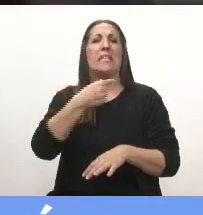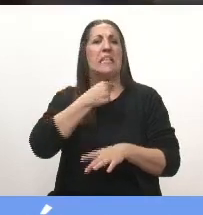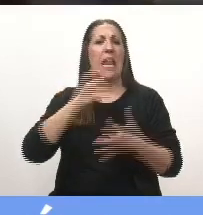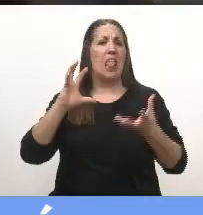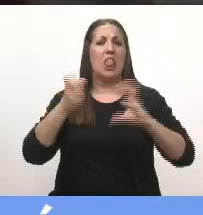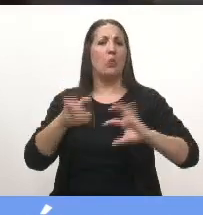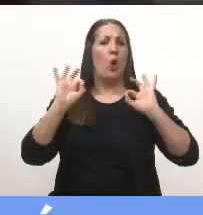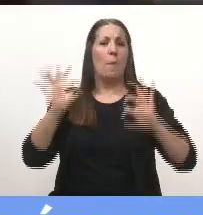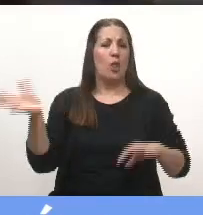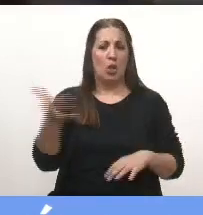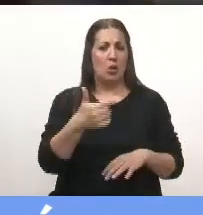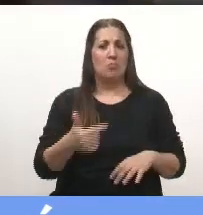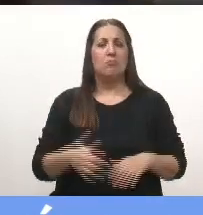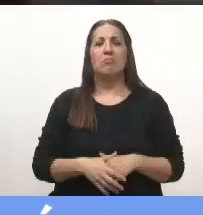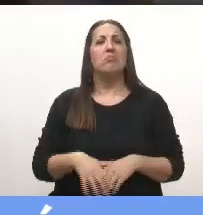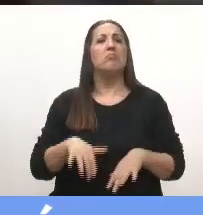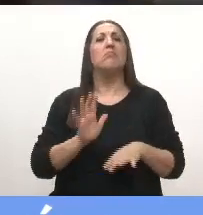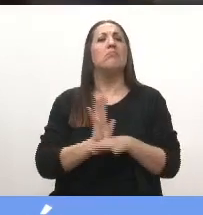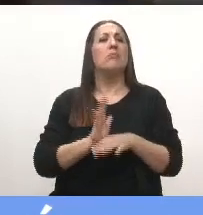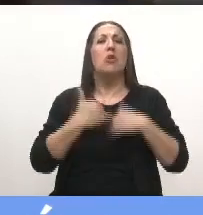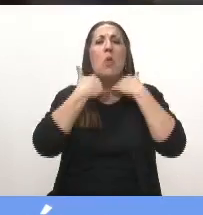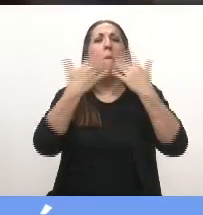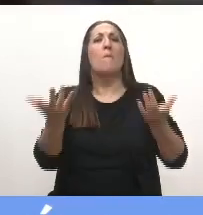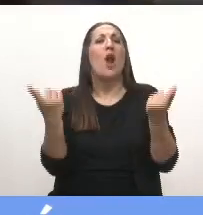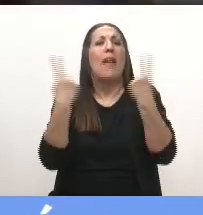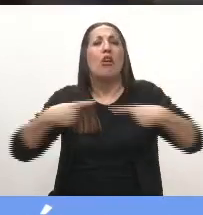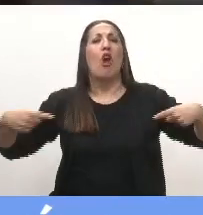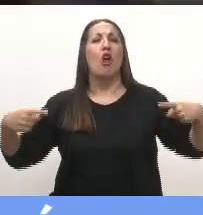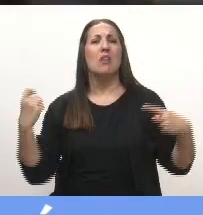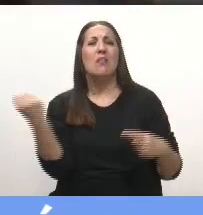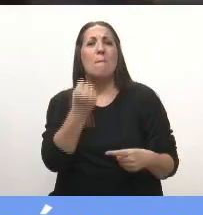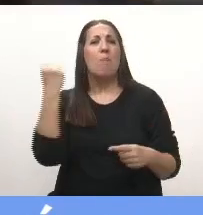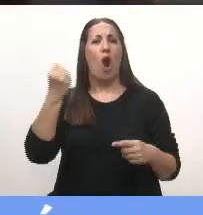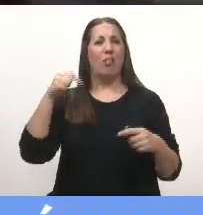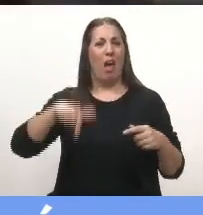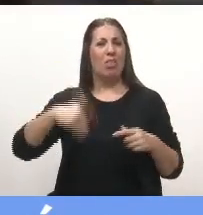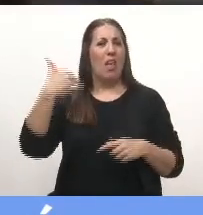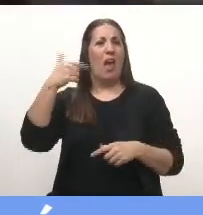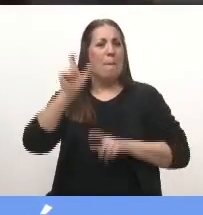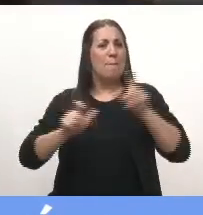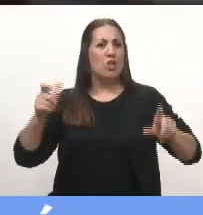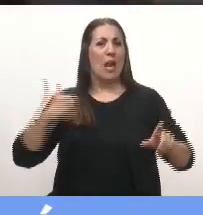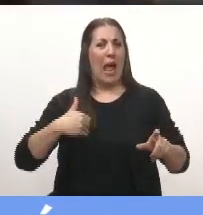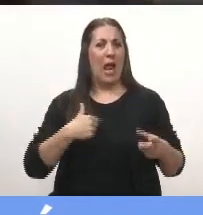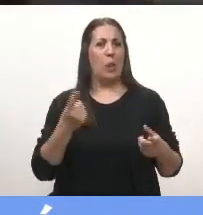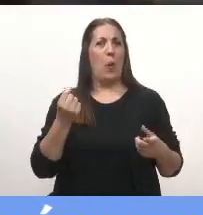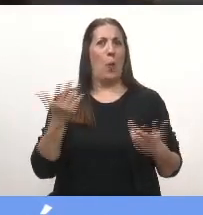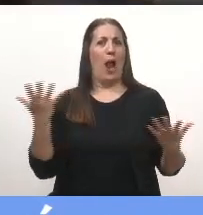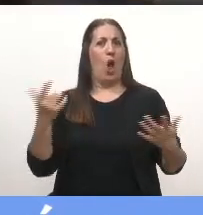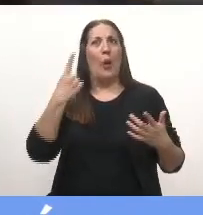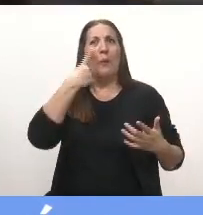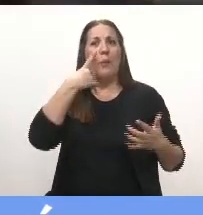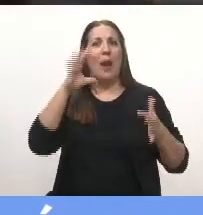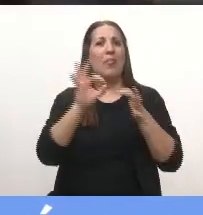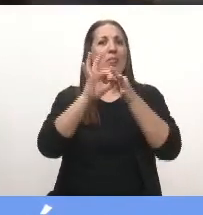ningún problema en llevarse puesto todo lo que nos importa a los argentinos que valoramos vivir en democracia